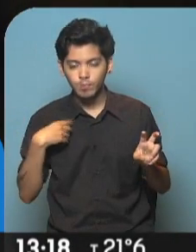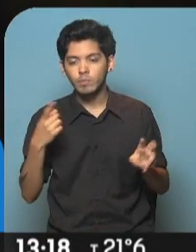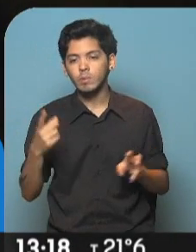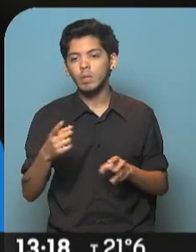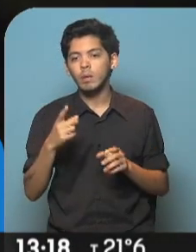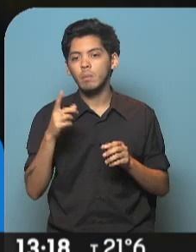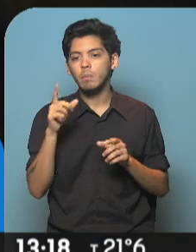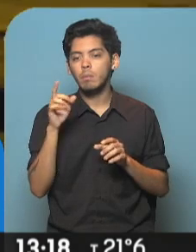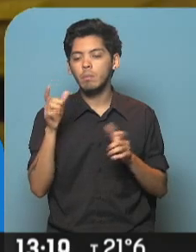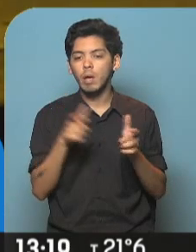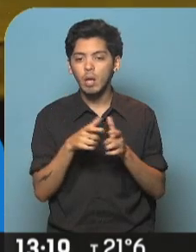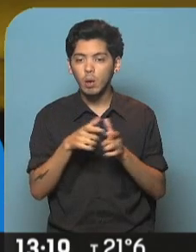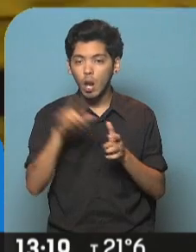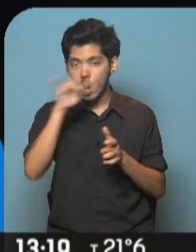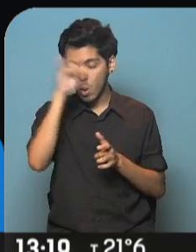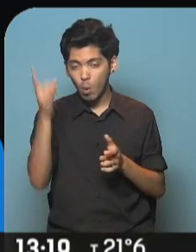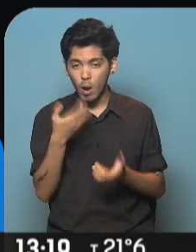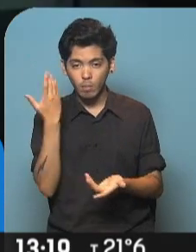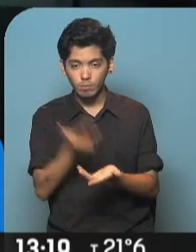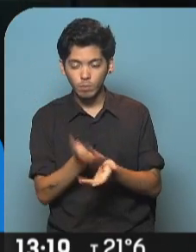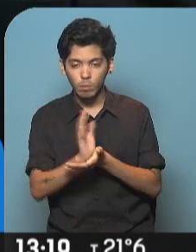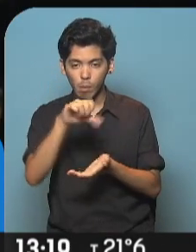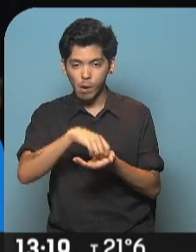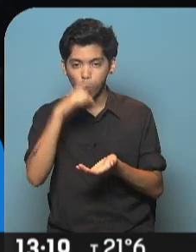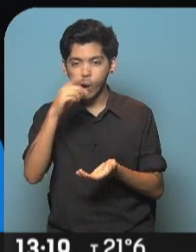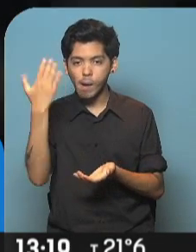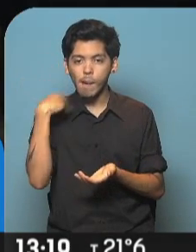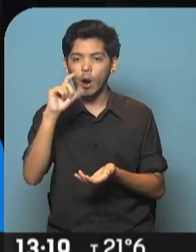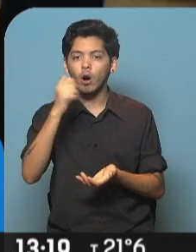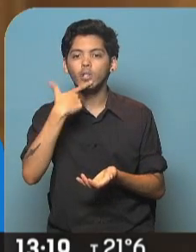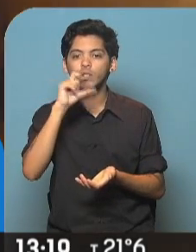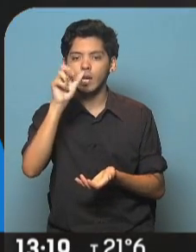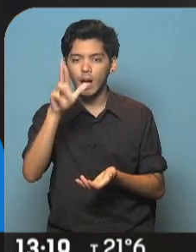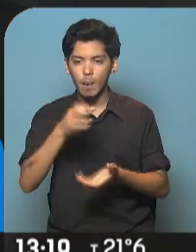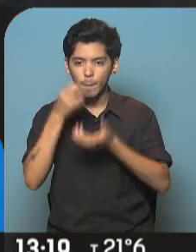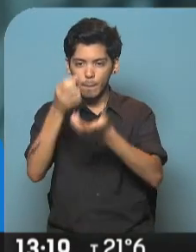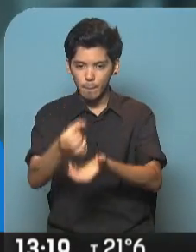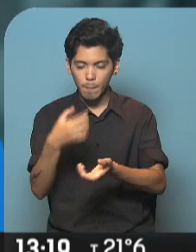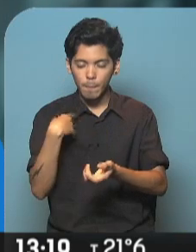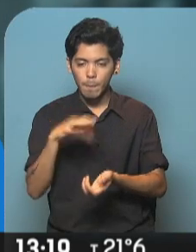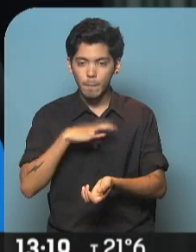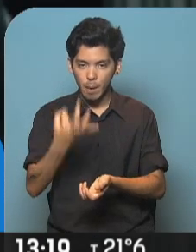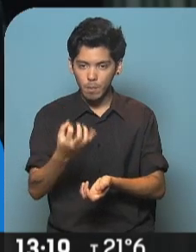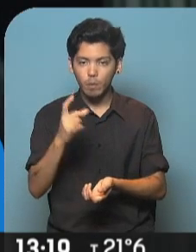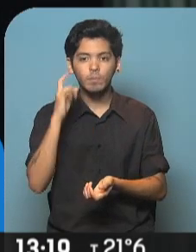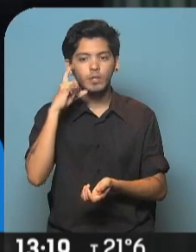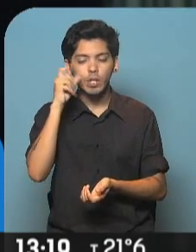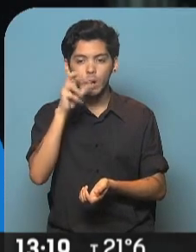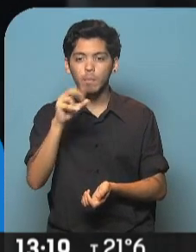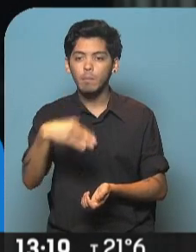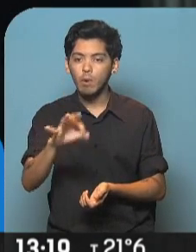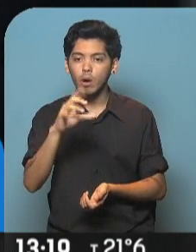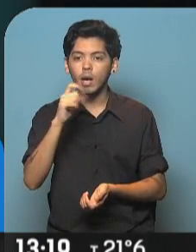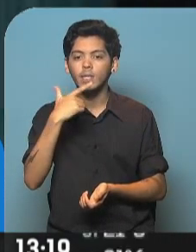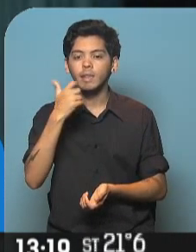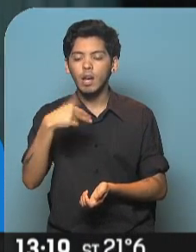Uruguay seleccionó para que lo represente como país en la última entrega de los Oscars, dirigida por Guillermo Casanova, que escribió junto a Inés